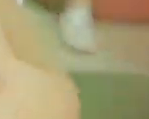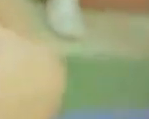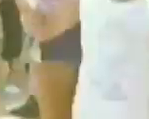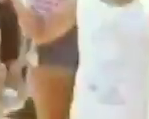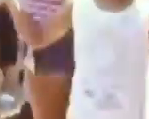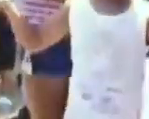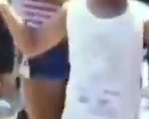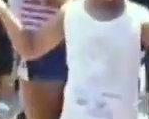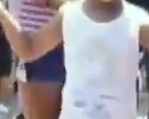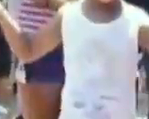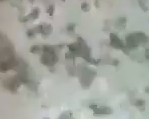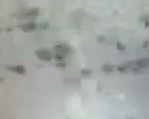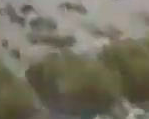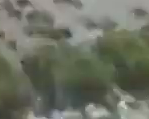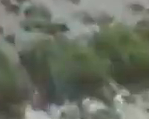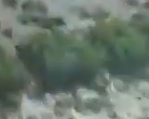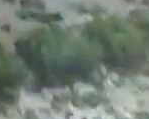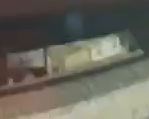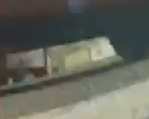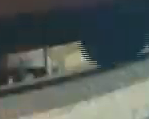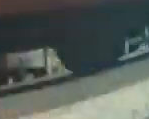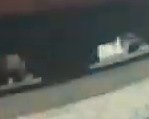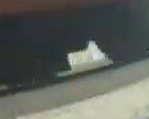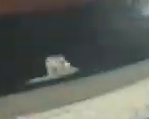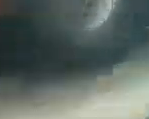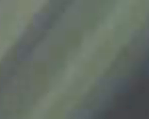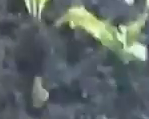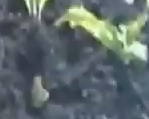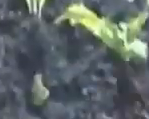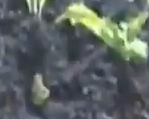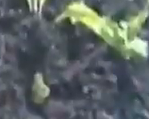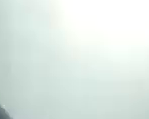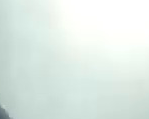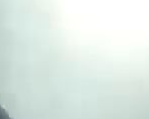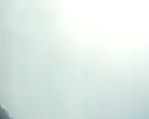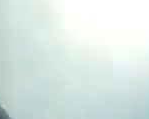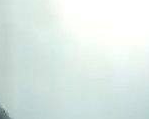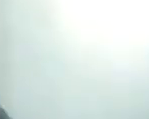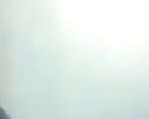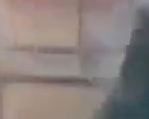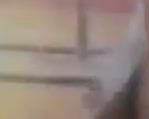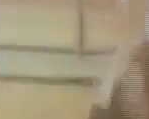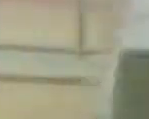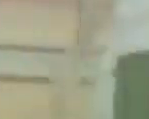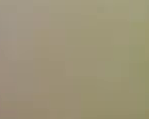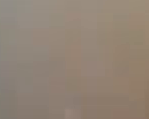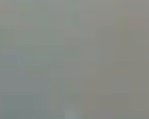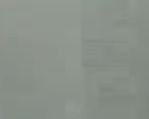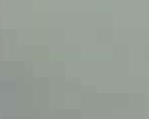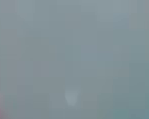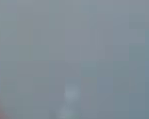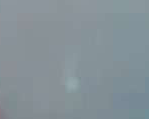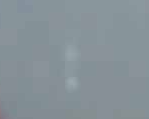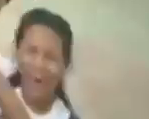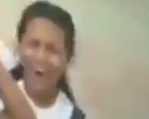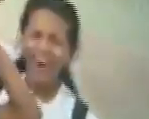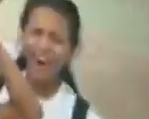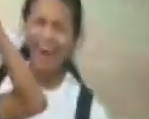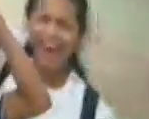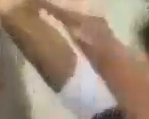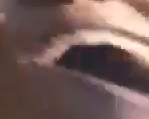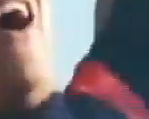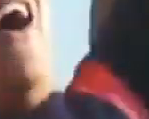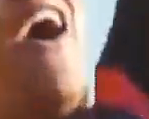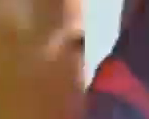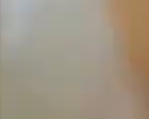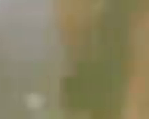de la felicidad social, de la prosperidad nacional y de la recuperación definitiva de Venezuela. ¡Que viva el sistema de misiones